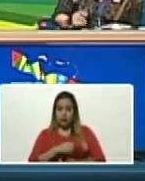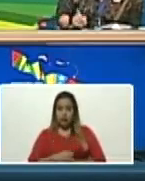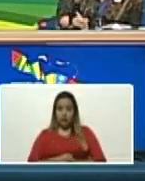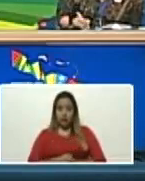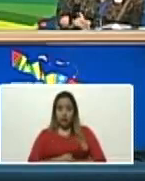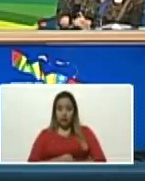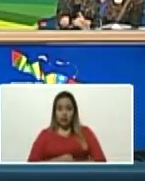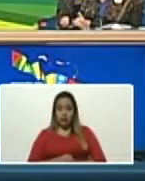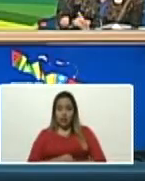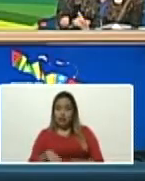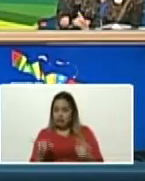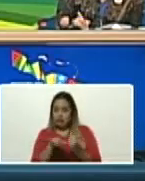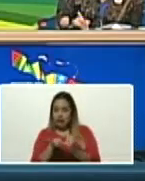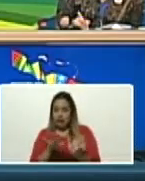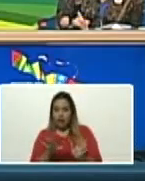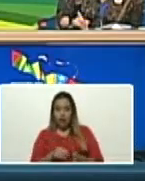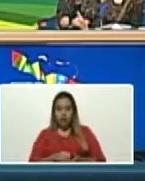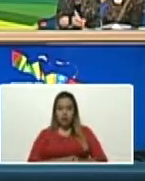prácticamente